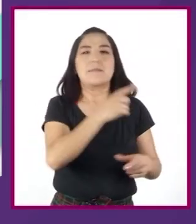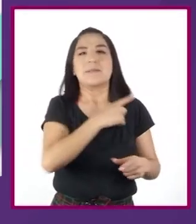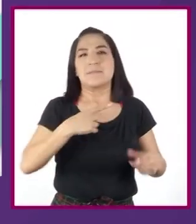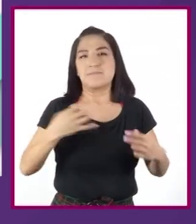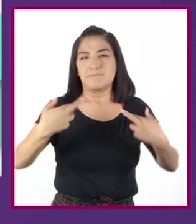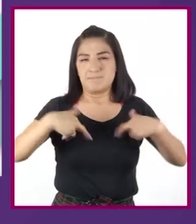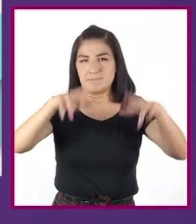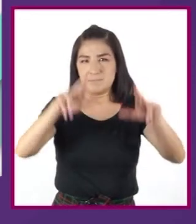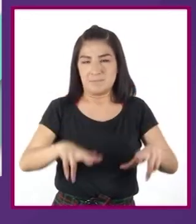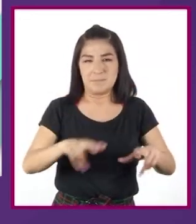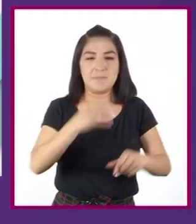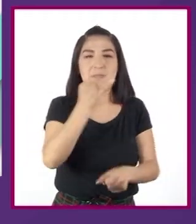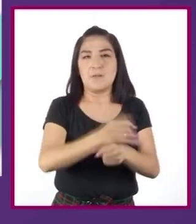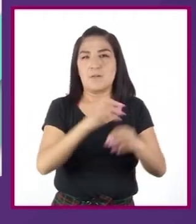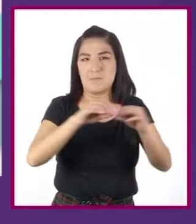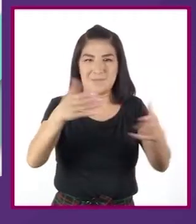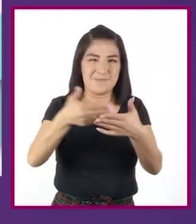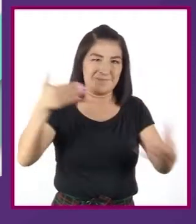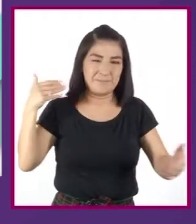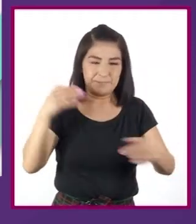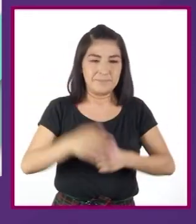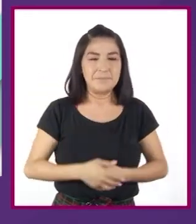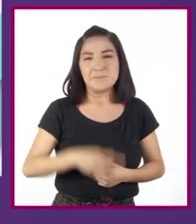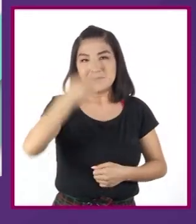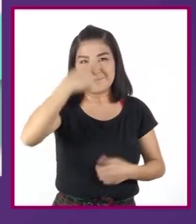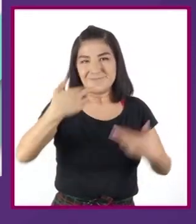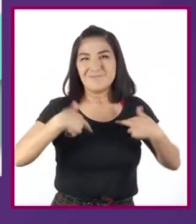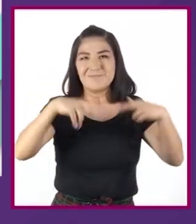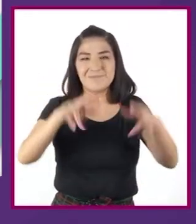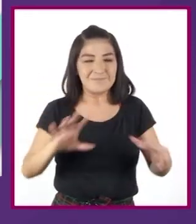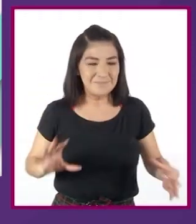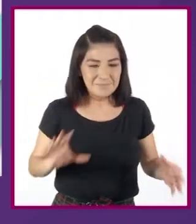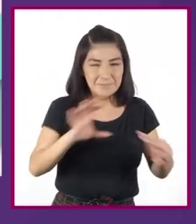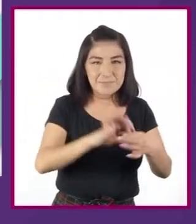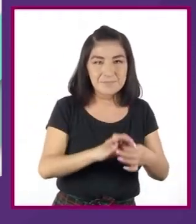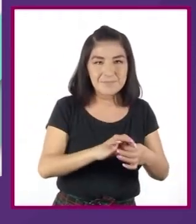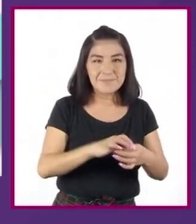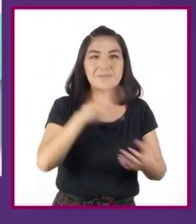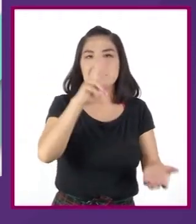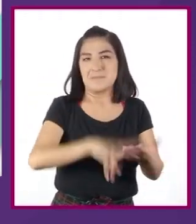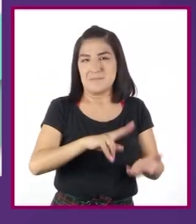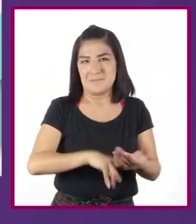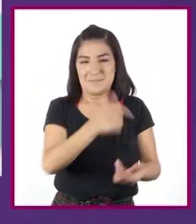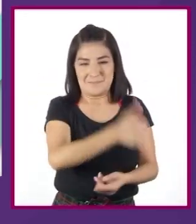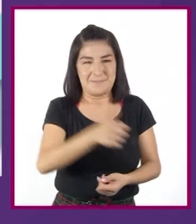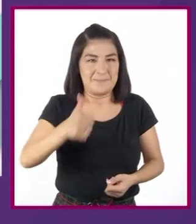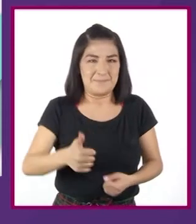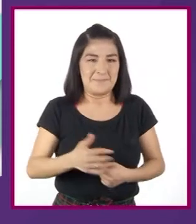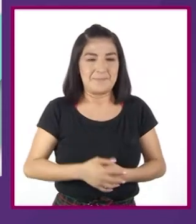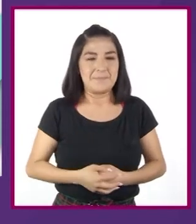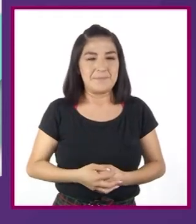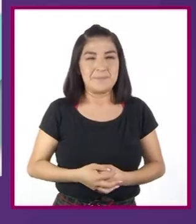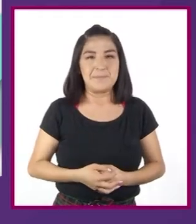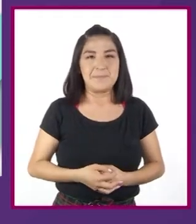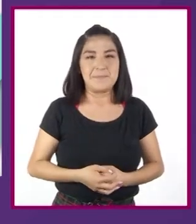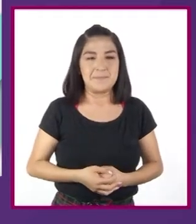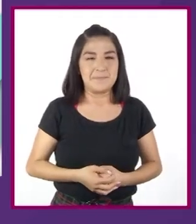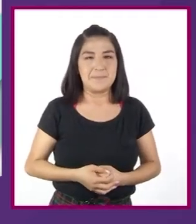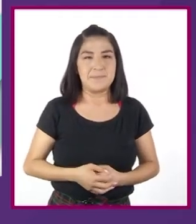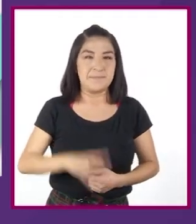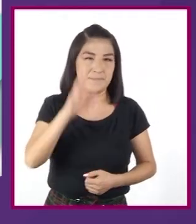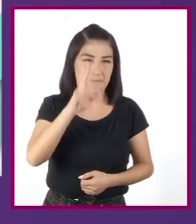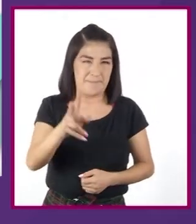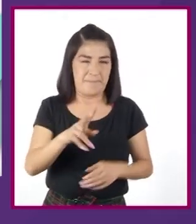información anterior para representar la relación que hay entre las dos cantidades. La expresión queda de la